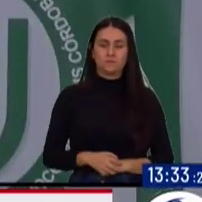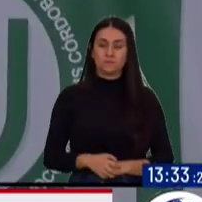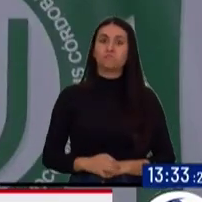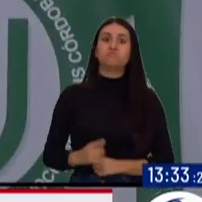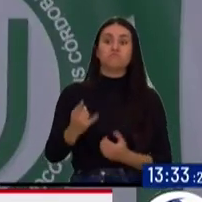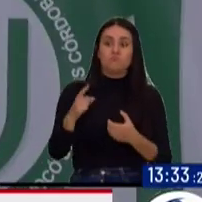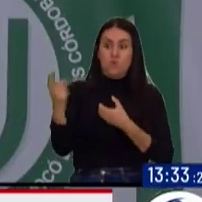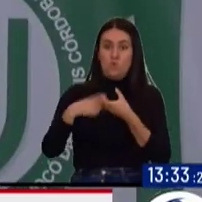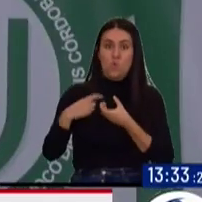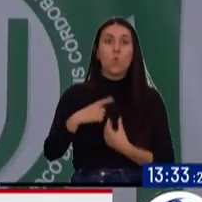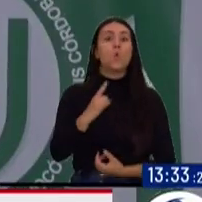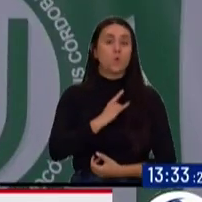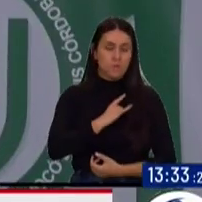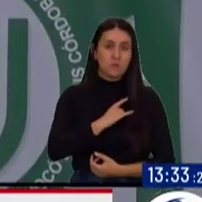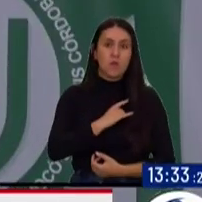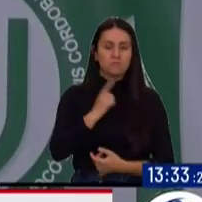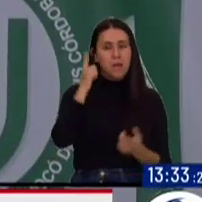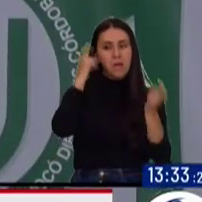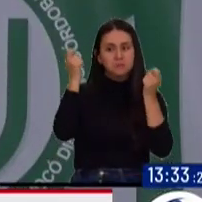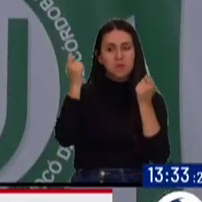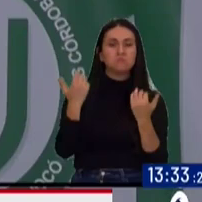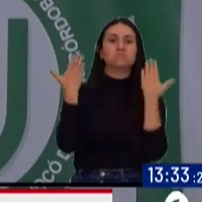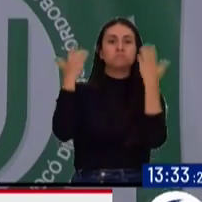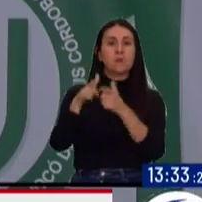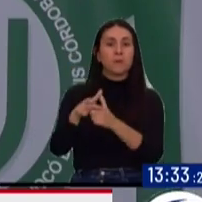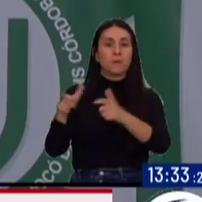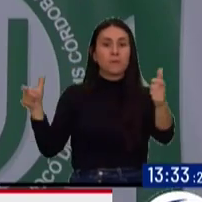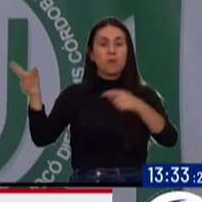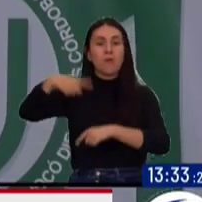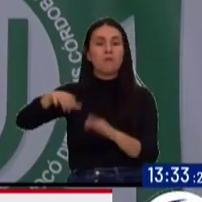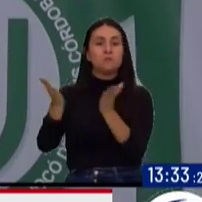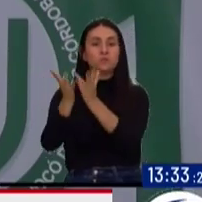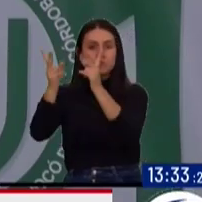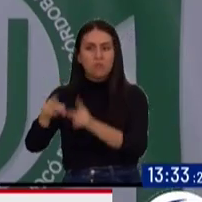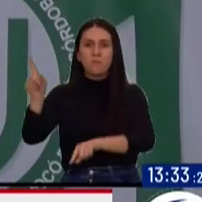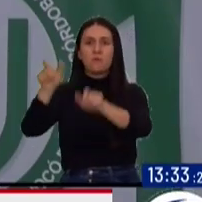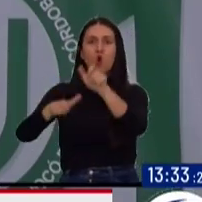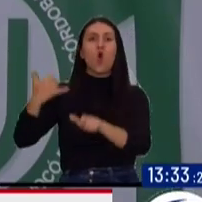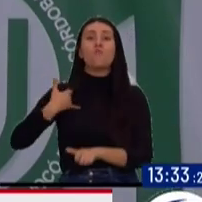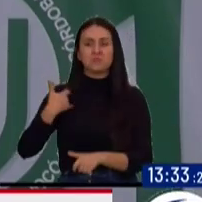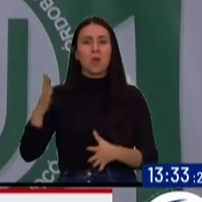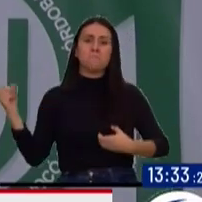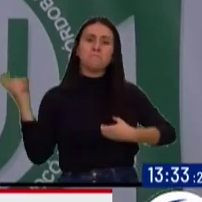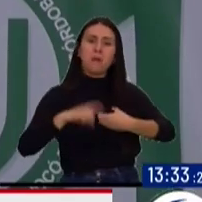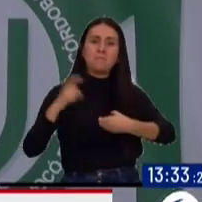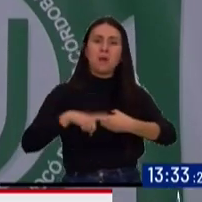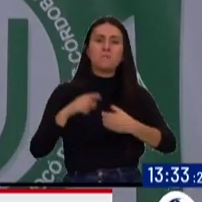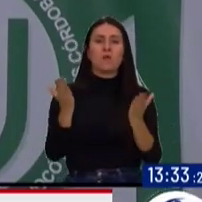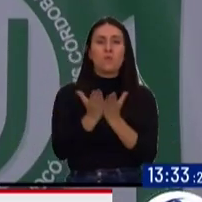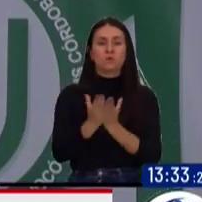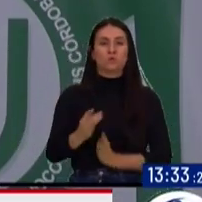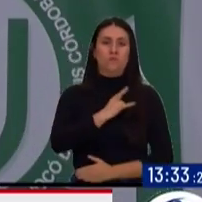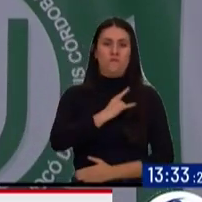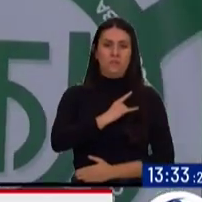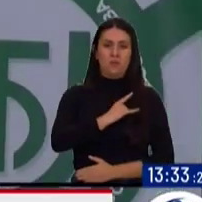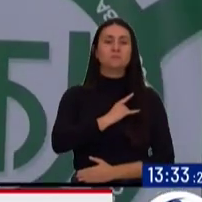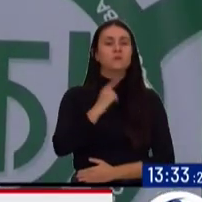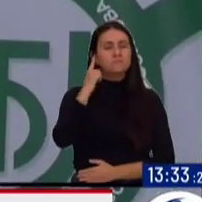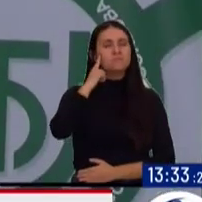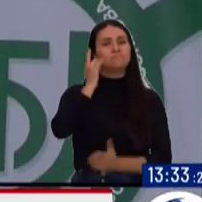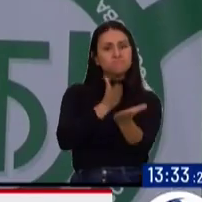permitido que hoy ya muchos jóvenes hayan accedido a la educación superior y a partir de allí tener un proyecto de vida